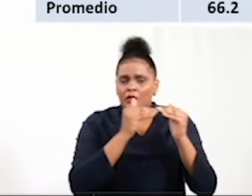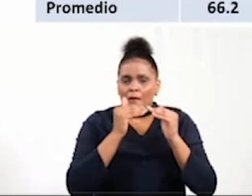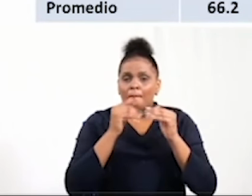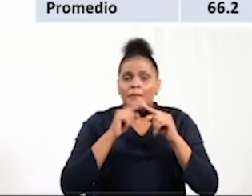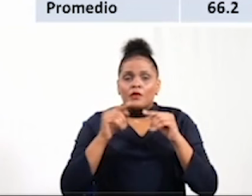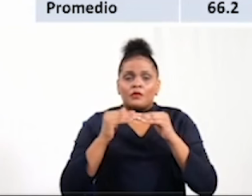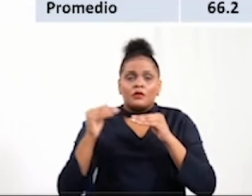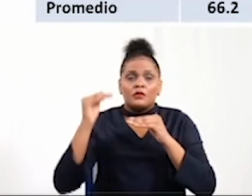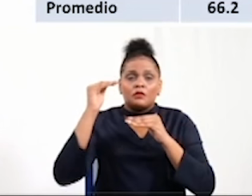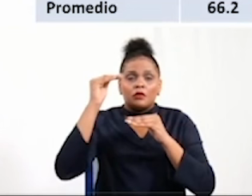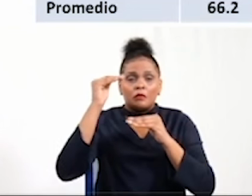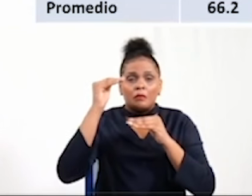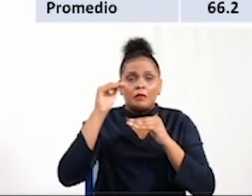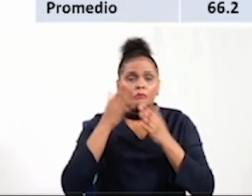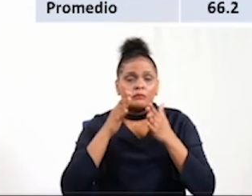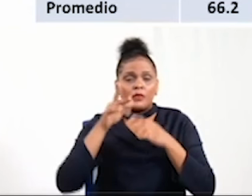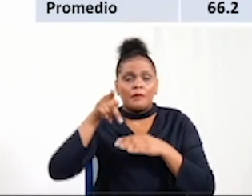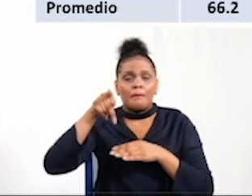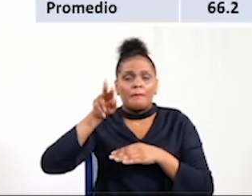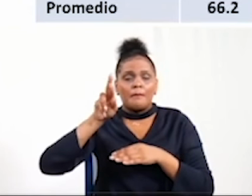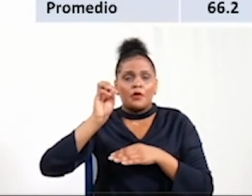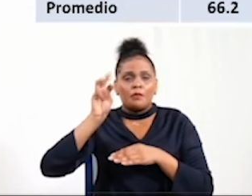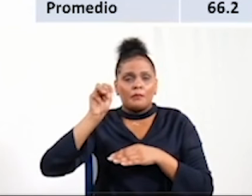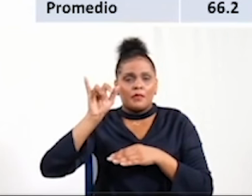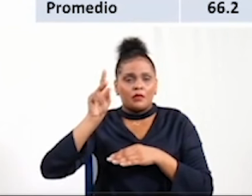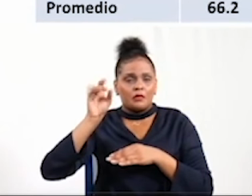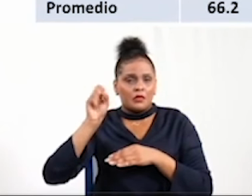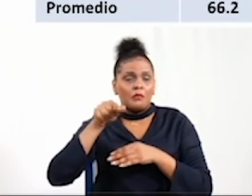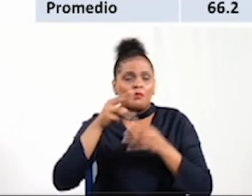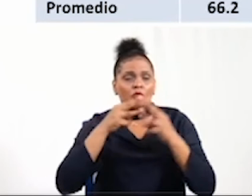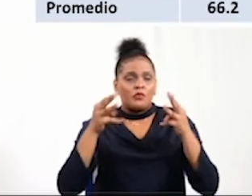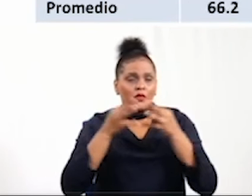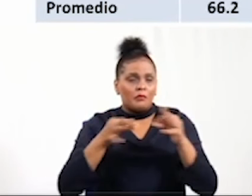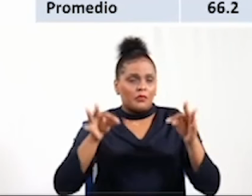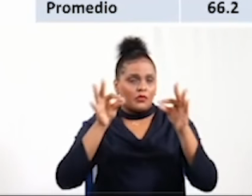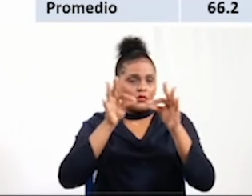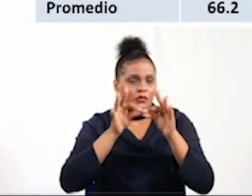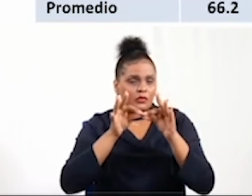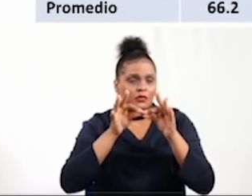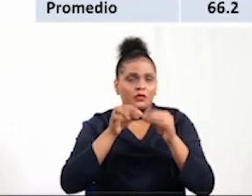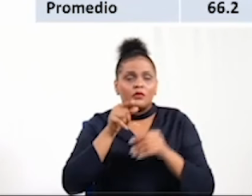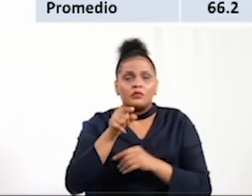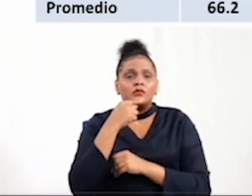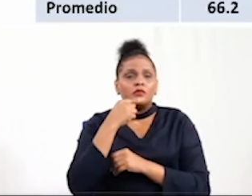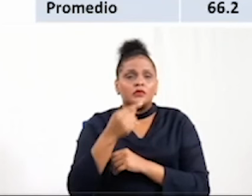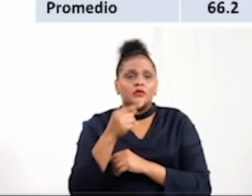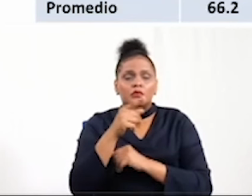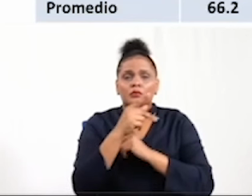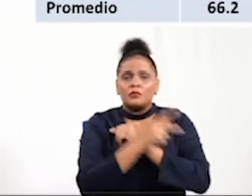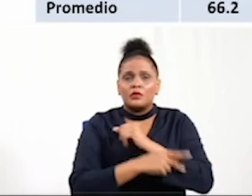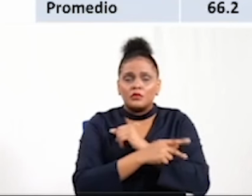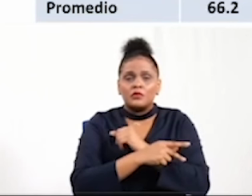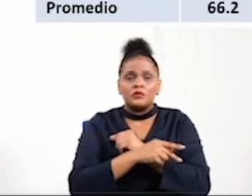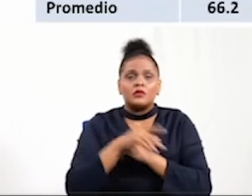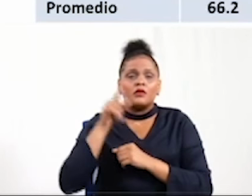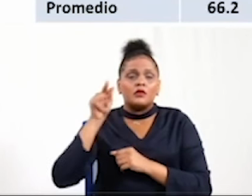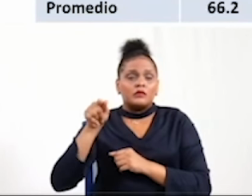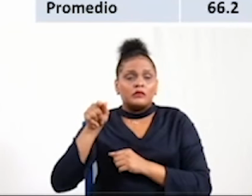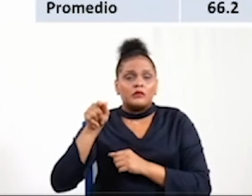nivel promedio vemos que hay desafíos importantes para un primer grupo de países que son argentina honduras